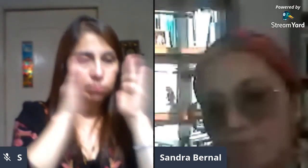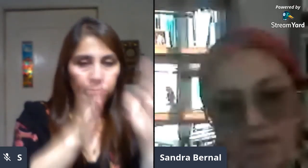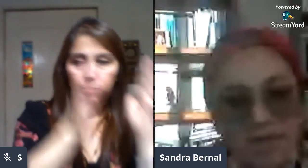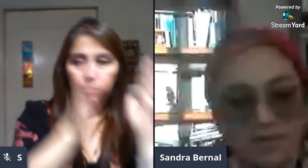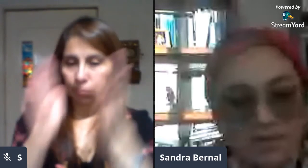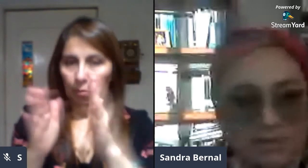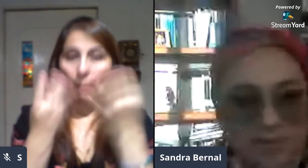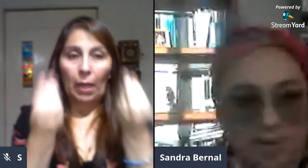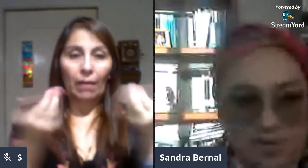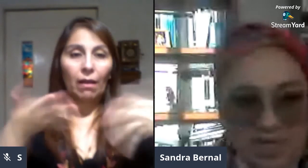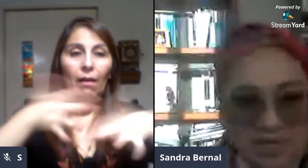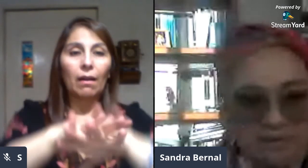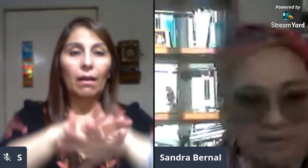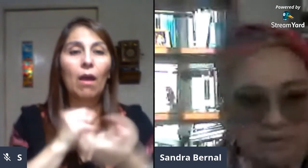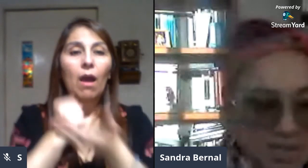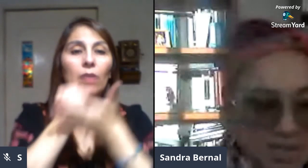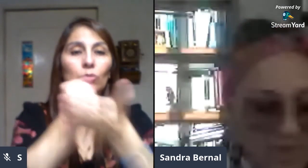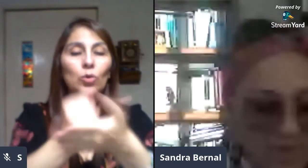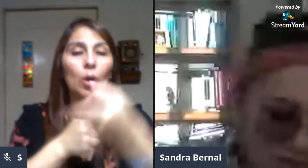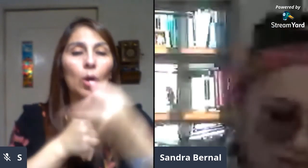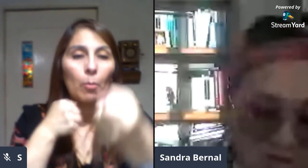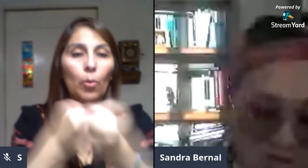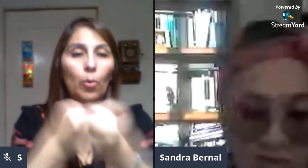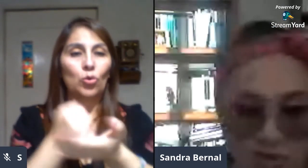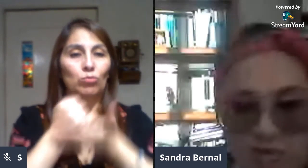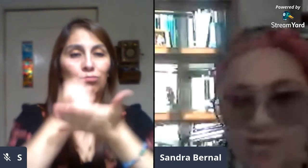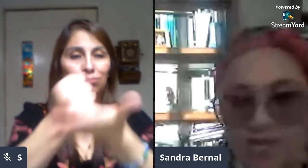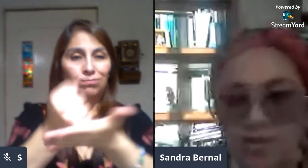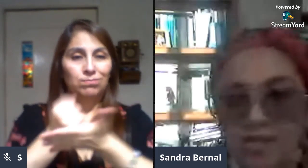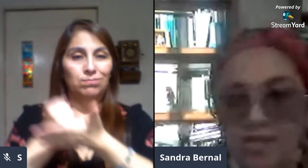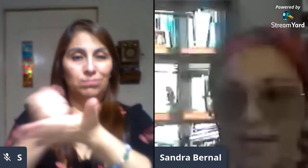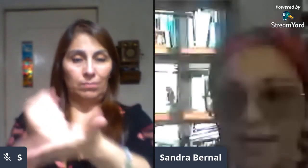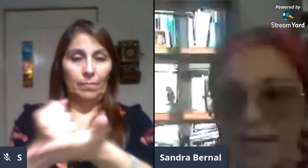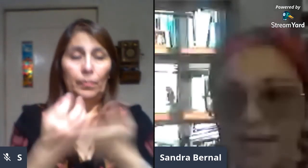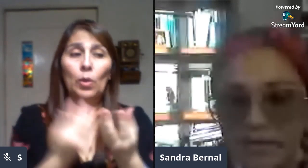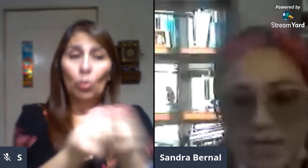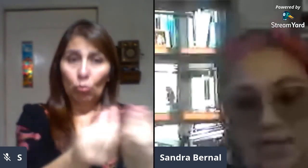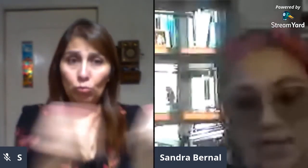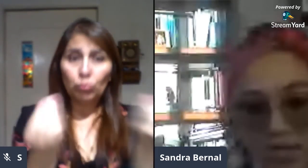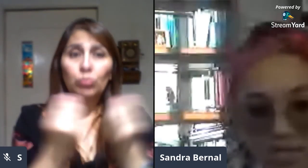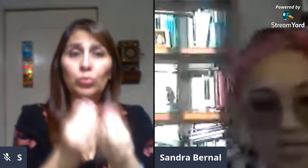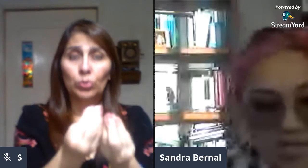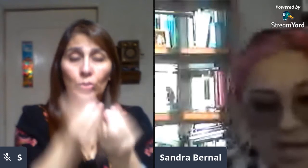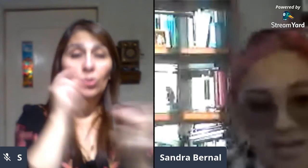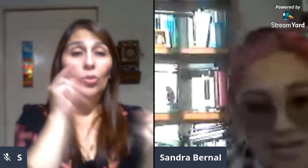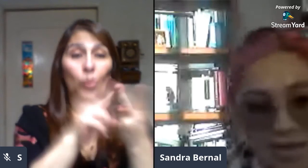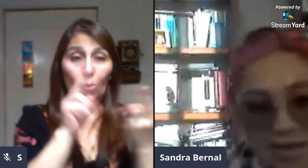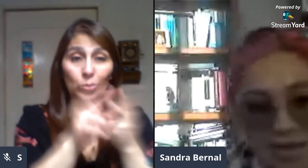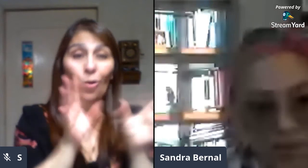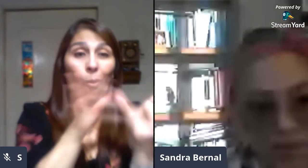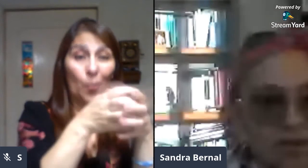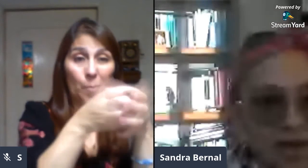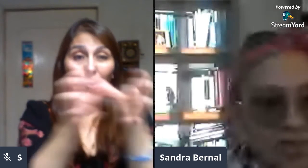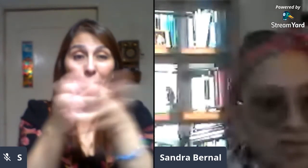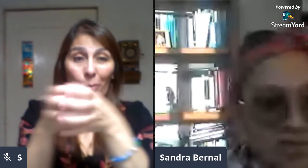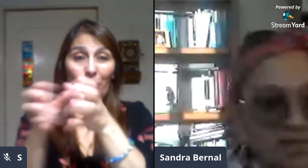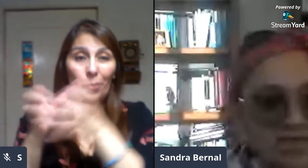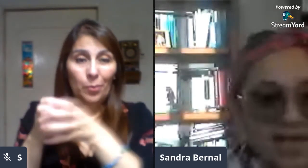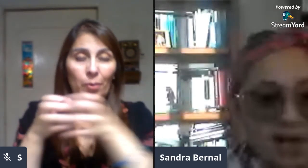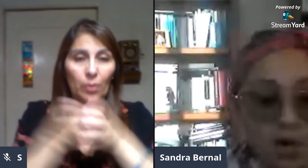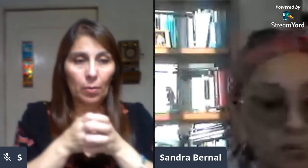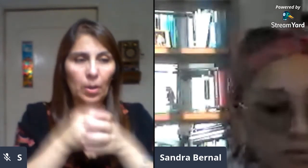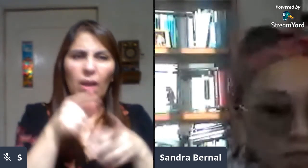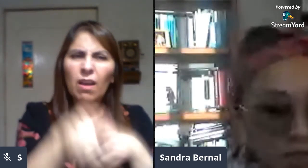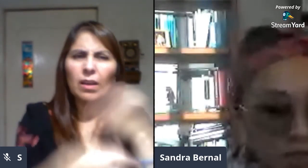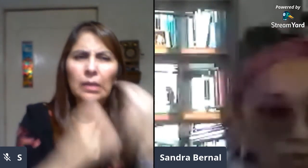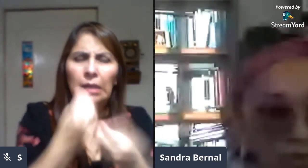apoyo solidario. Entonces, muchas de las organizaciones que yo conozco y de las que estoy cercana, han sido organizaciones que han estado en jornadas